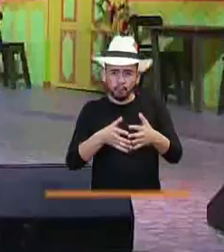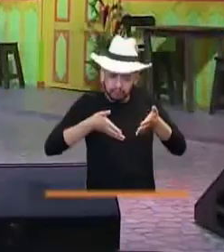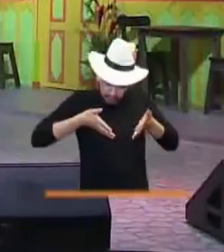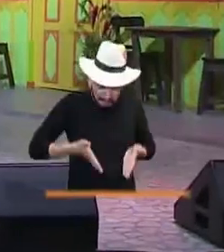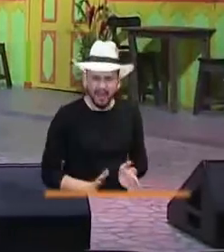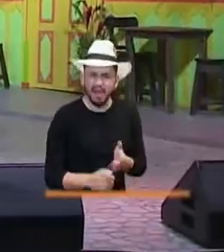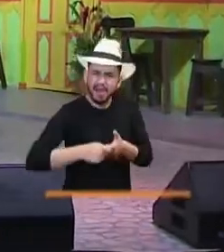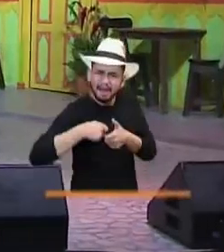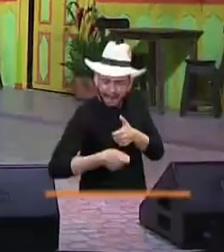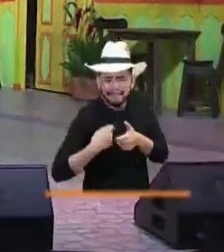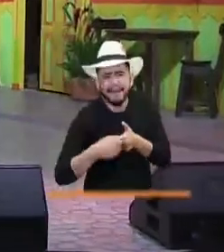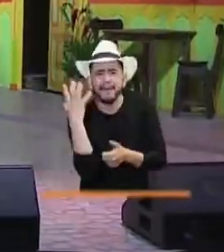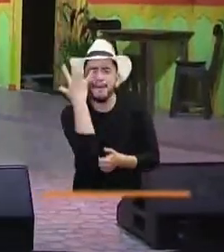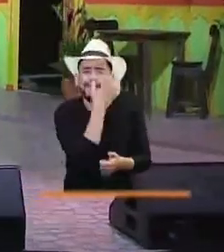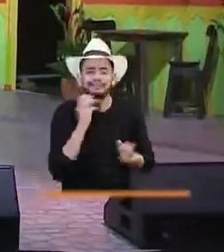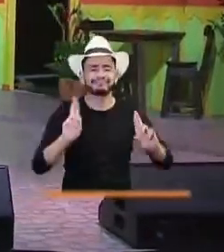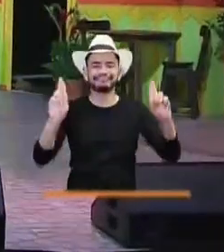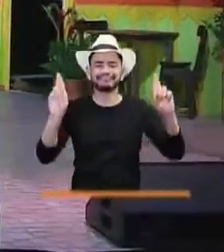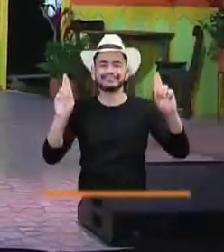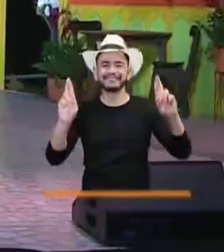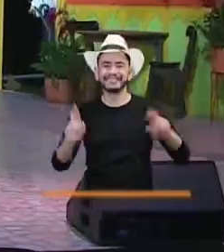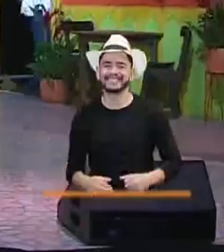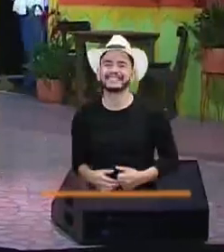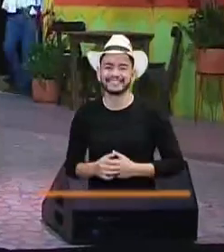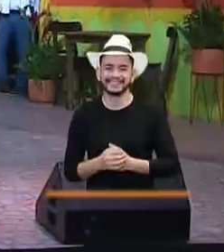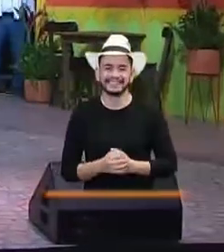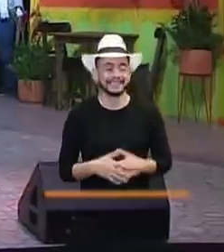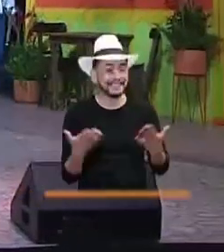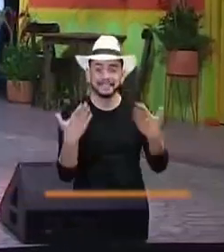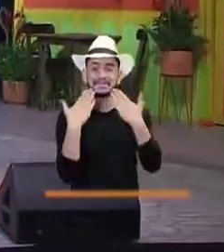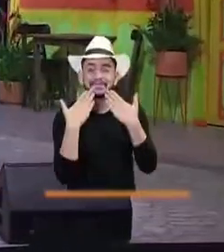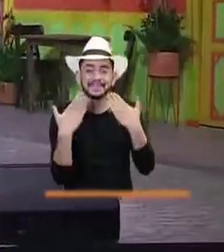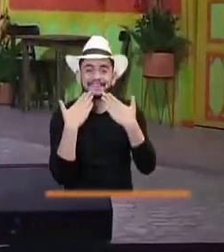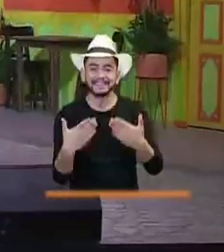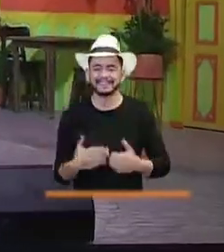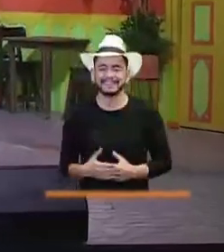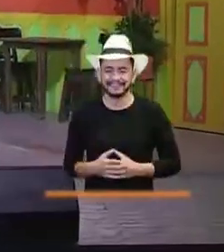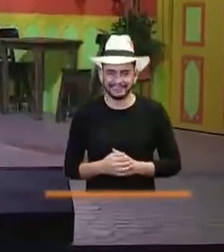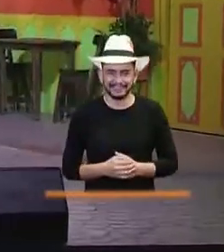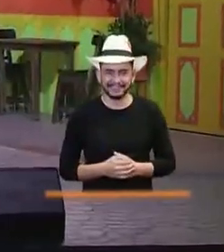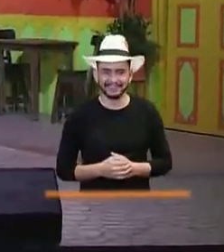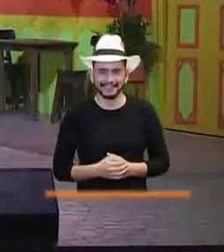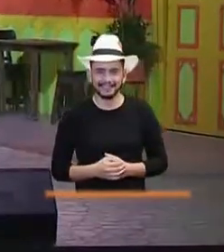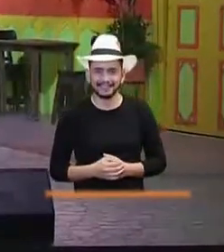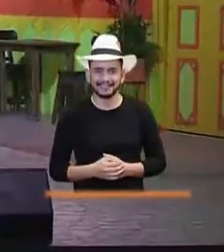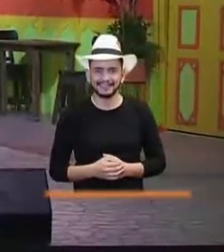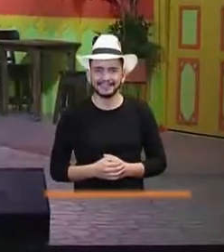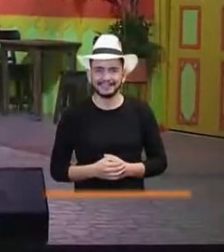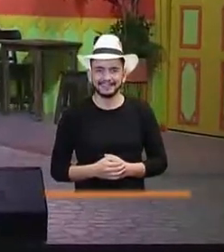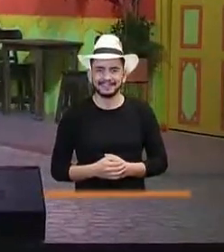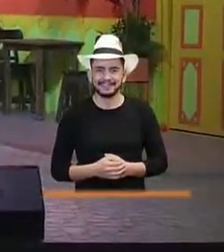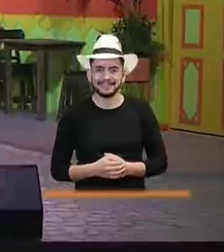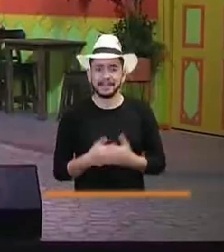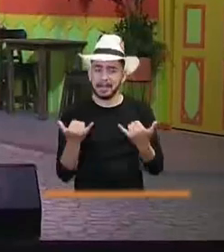mantener. No busque a un hombre. Muchas gracias. Muy bien, suena, suena la